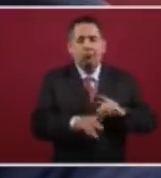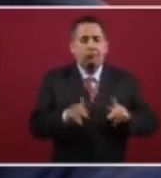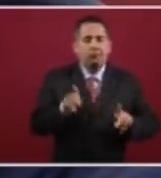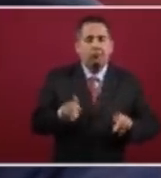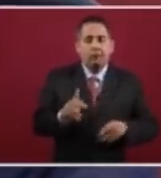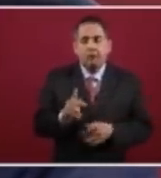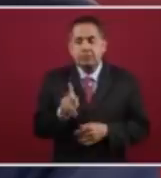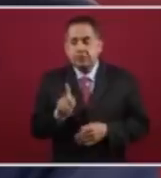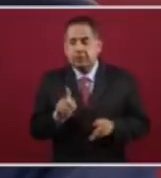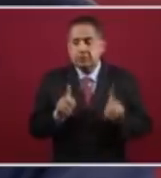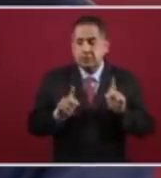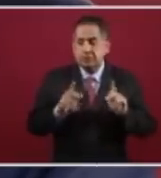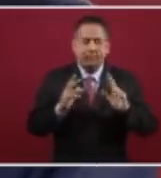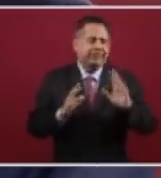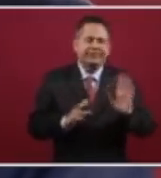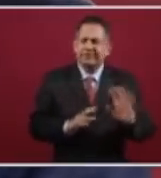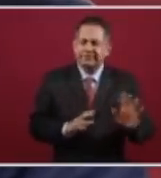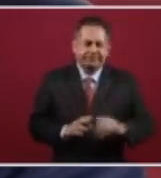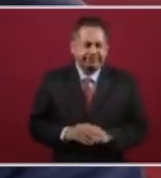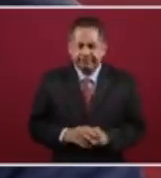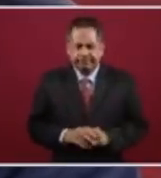Entonces, cuidar